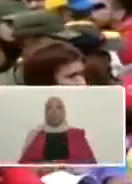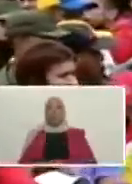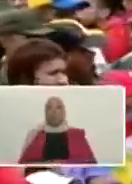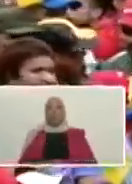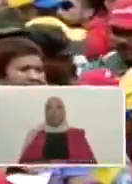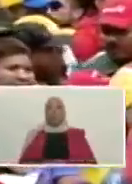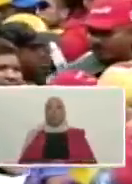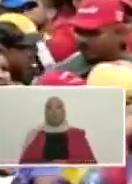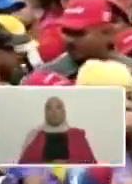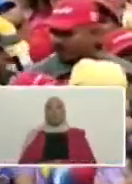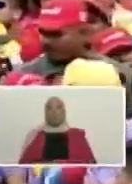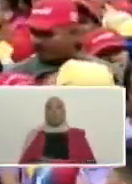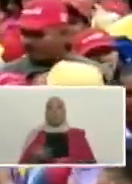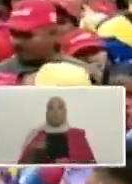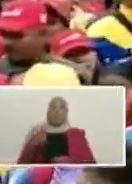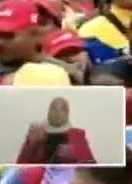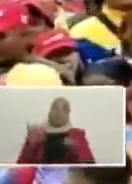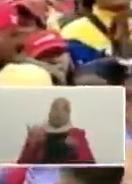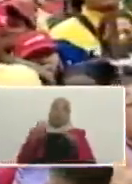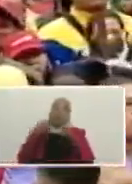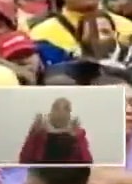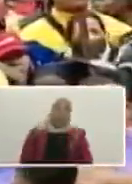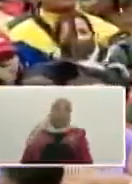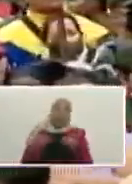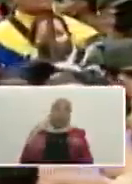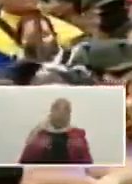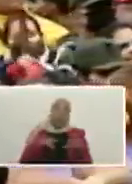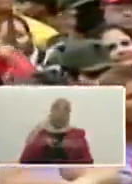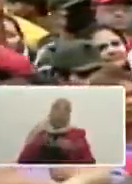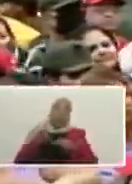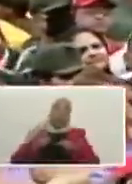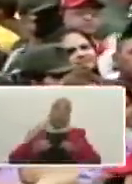Cambió de paisaje, me consta.